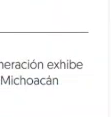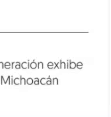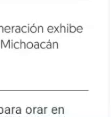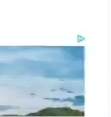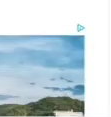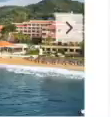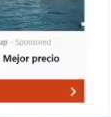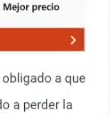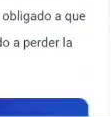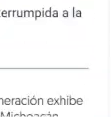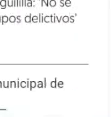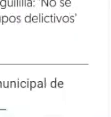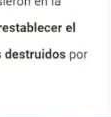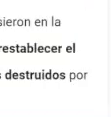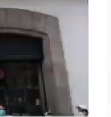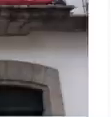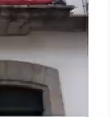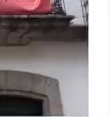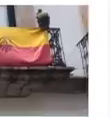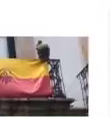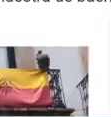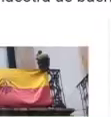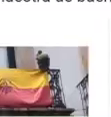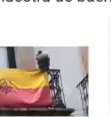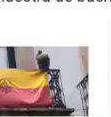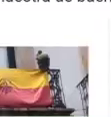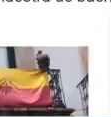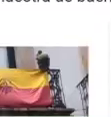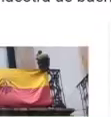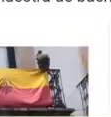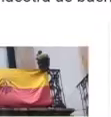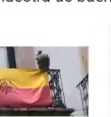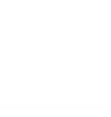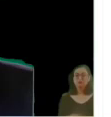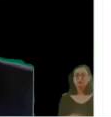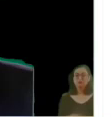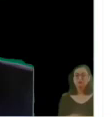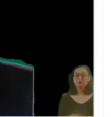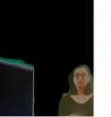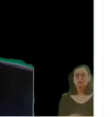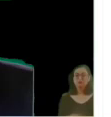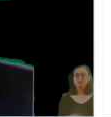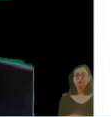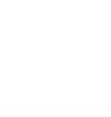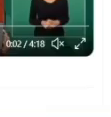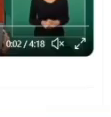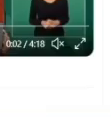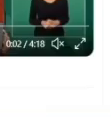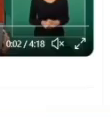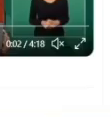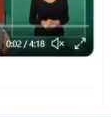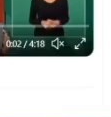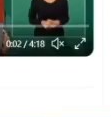una especie de tensión bastante grande porque les tumbaron la puerta y demás. Así que vamos a pasar a escuchar lo